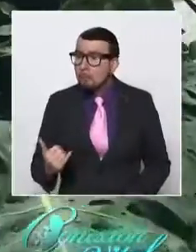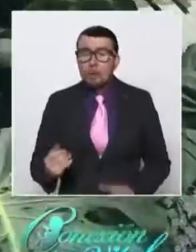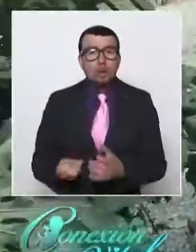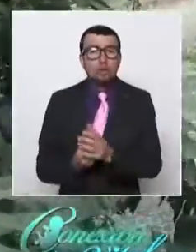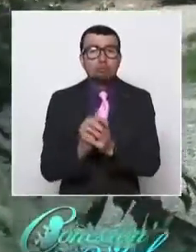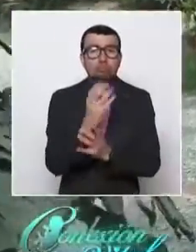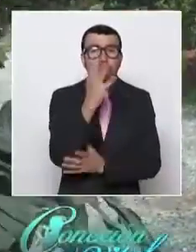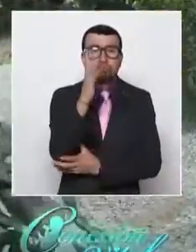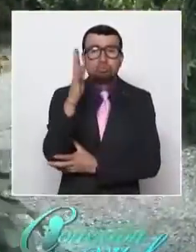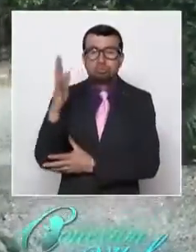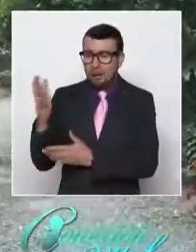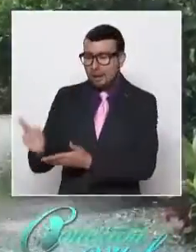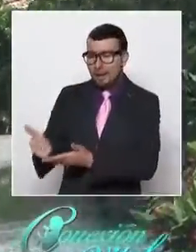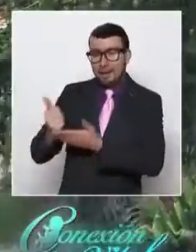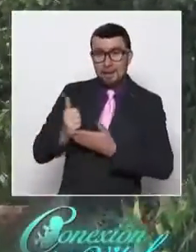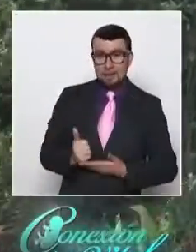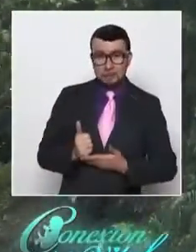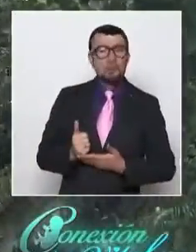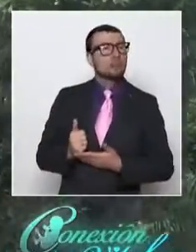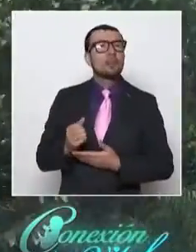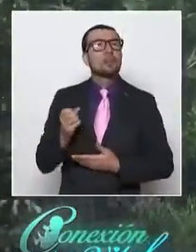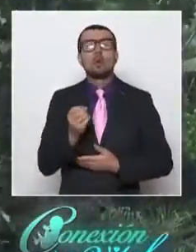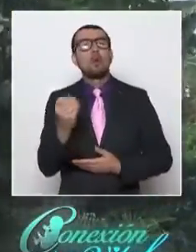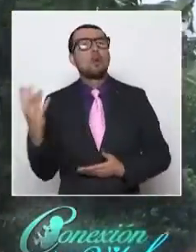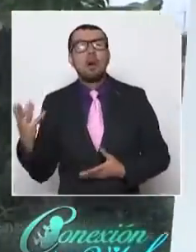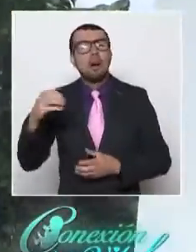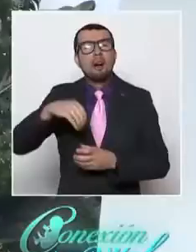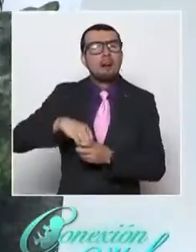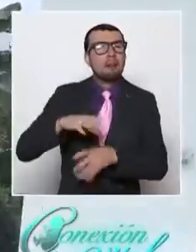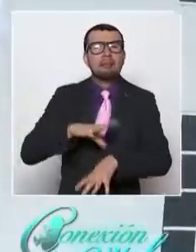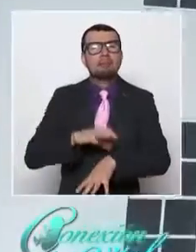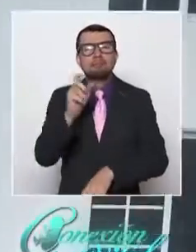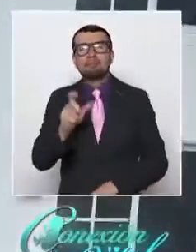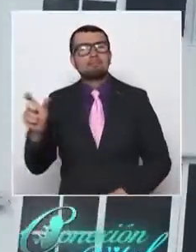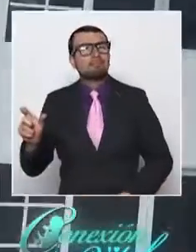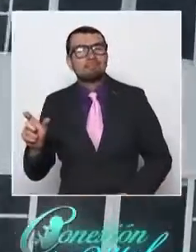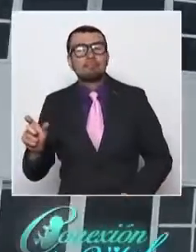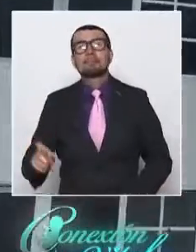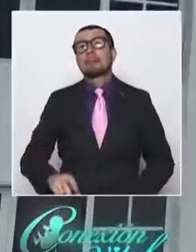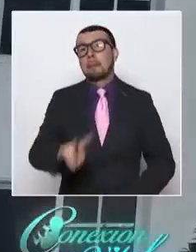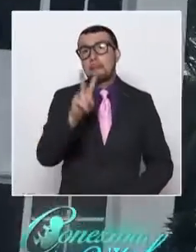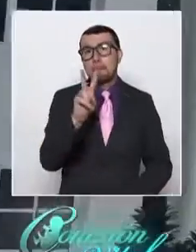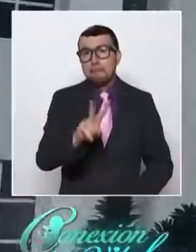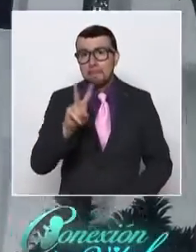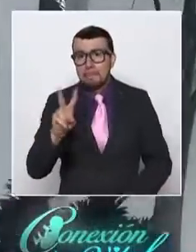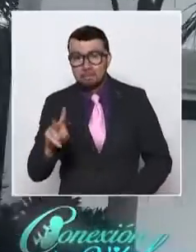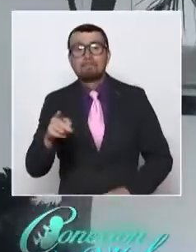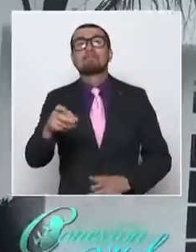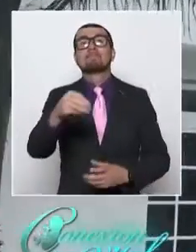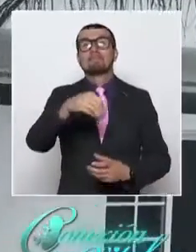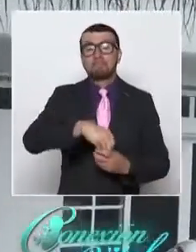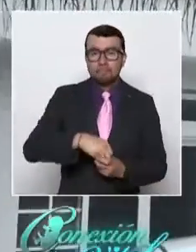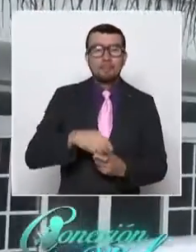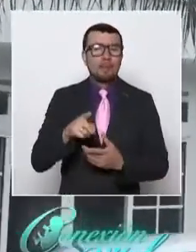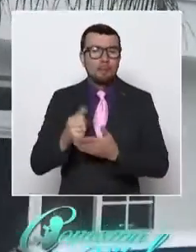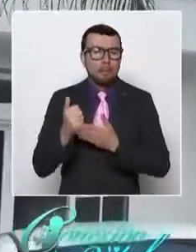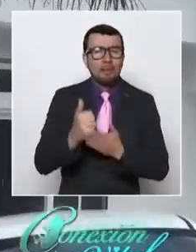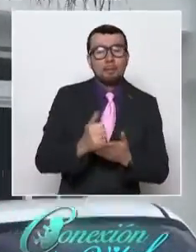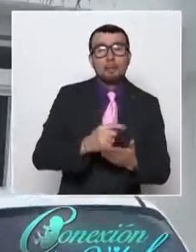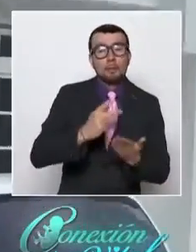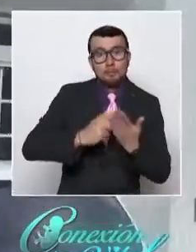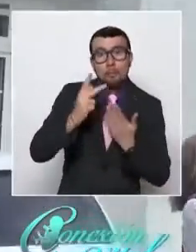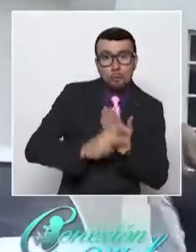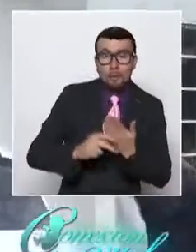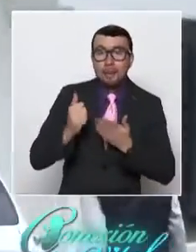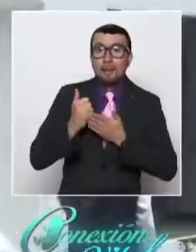la enfermedad. Más de 22 médicos nos hemos reunido en este proyecto para que todos ustedes vengan y